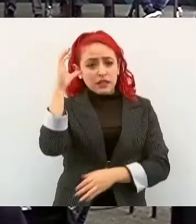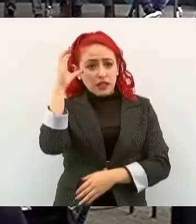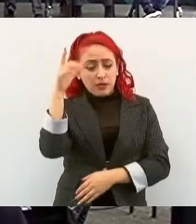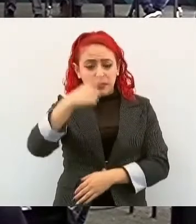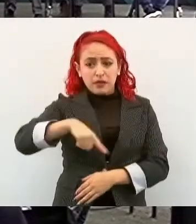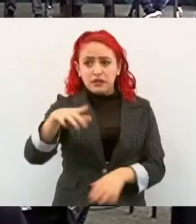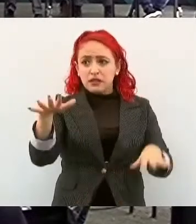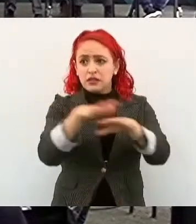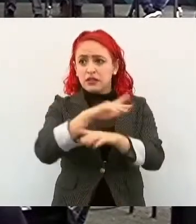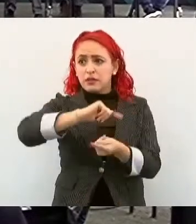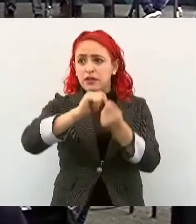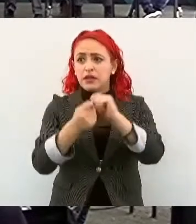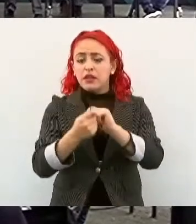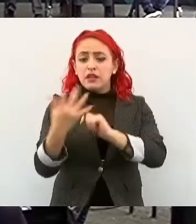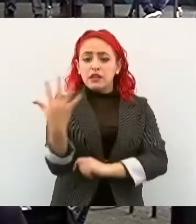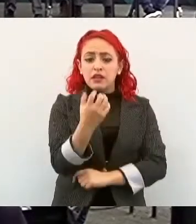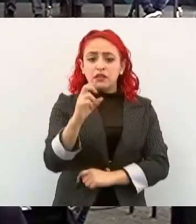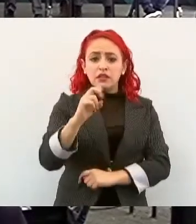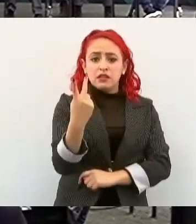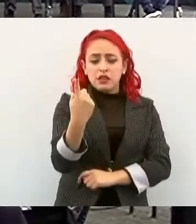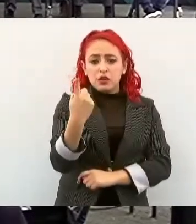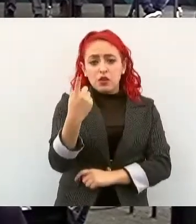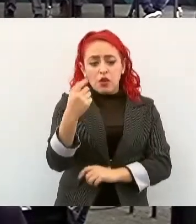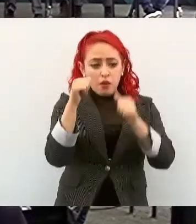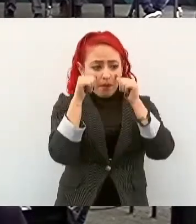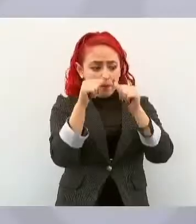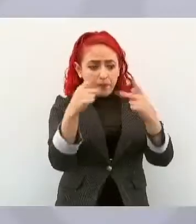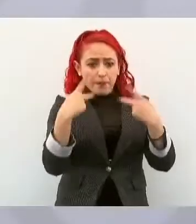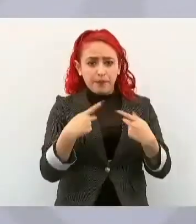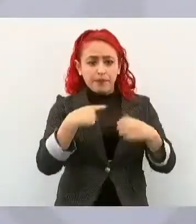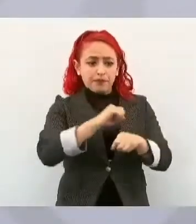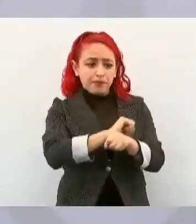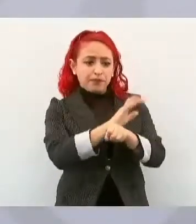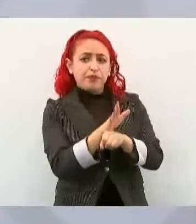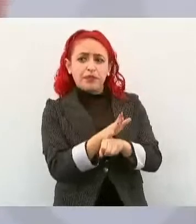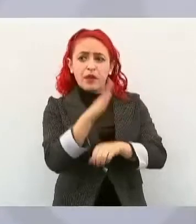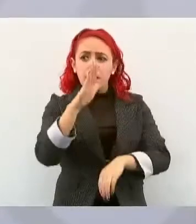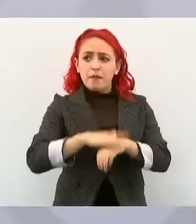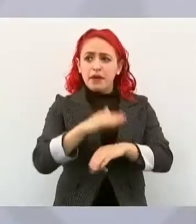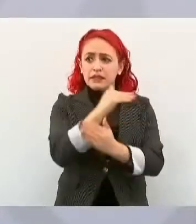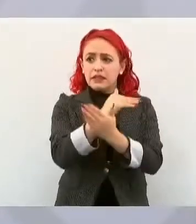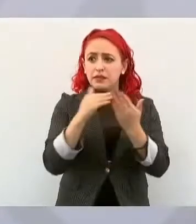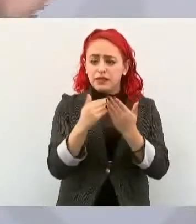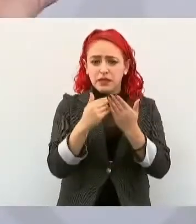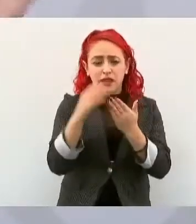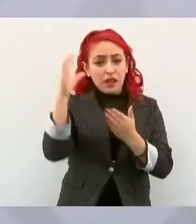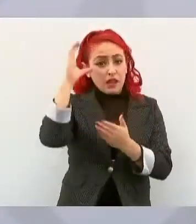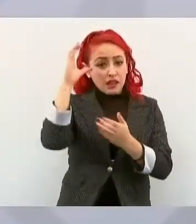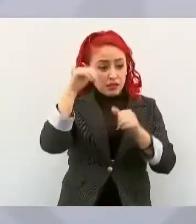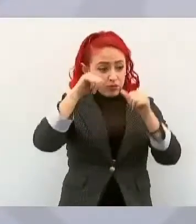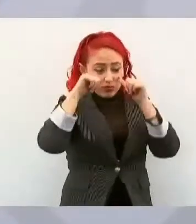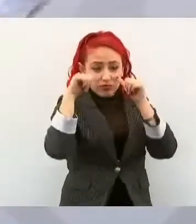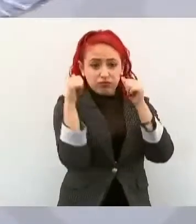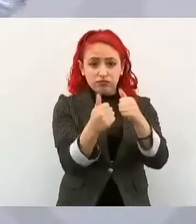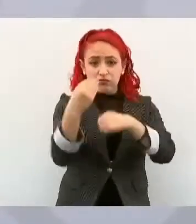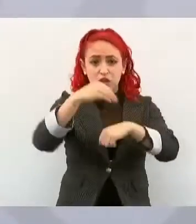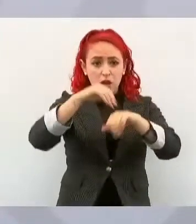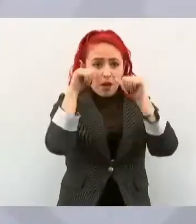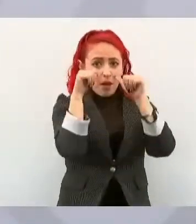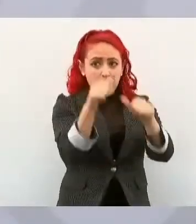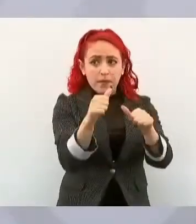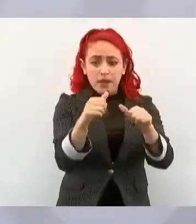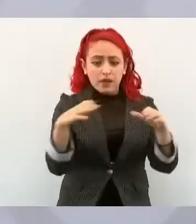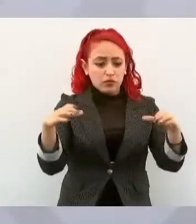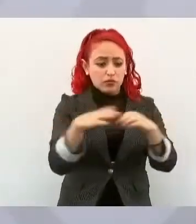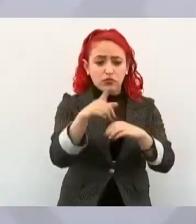Reconvertimos 531 para la atención de COVID. Es decir, más de la mitad de la capacidad se puso a disposición de